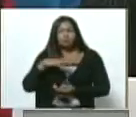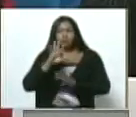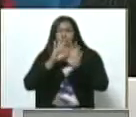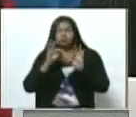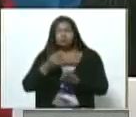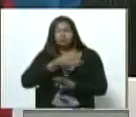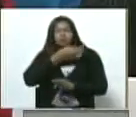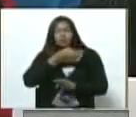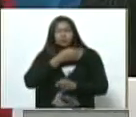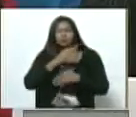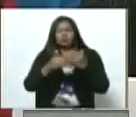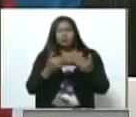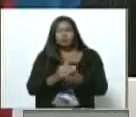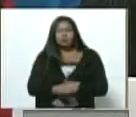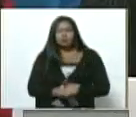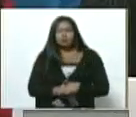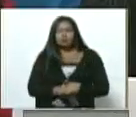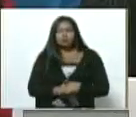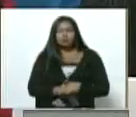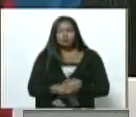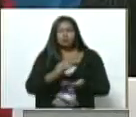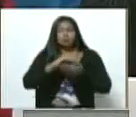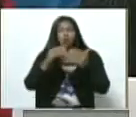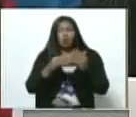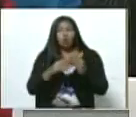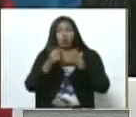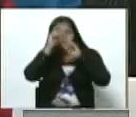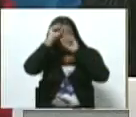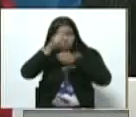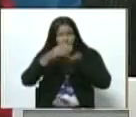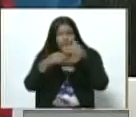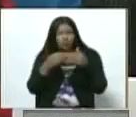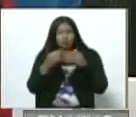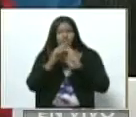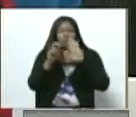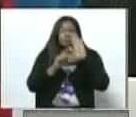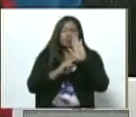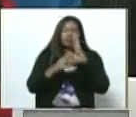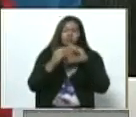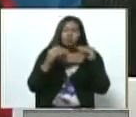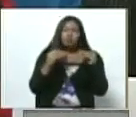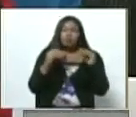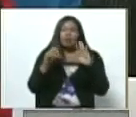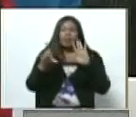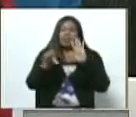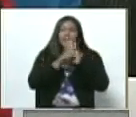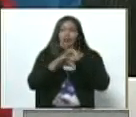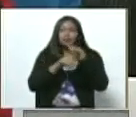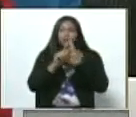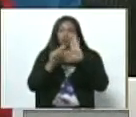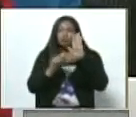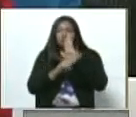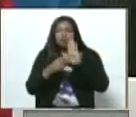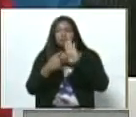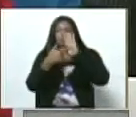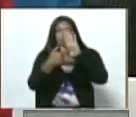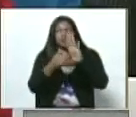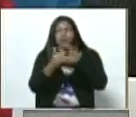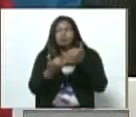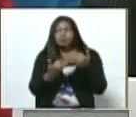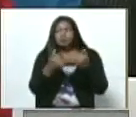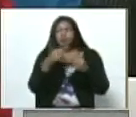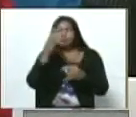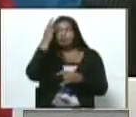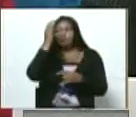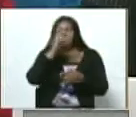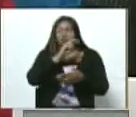eso este comité de postulaciones hoy se siente honrado en cumplir con el trámite legal y constitucional de presentarle a este Consejo